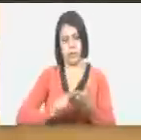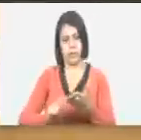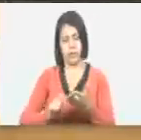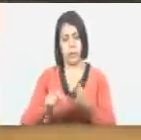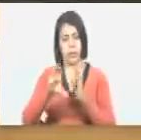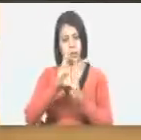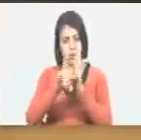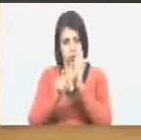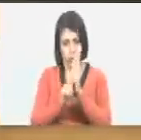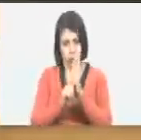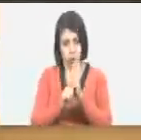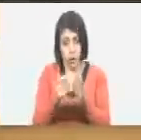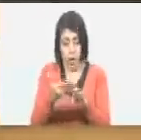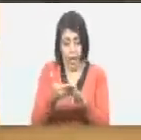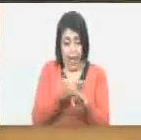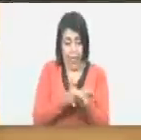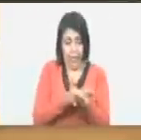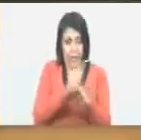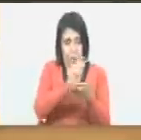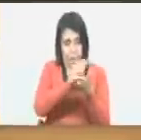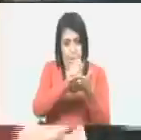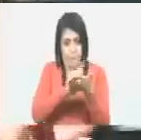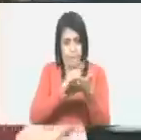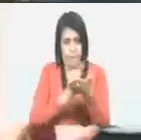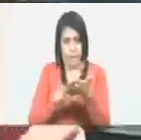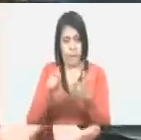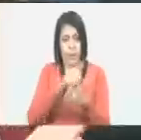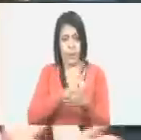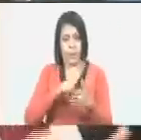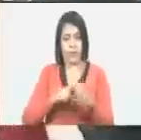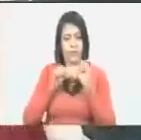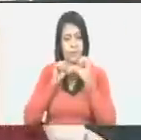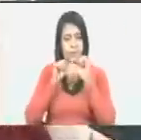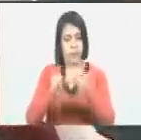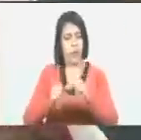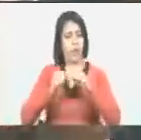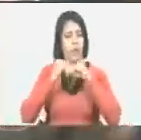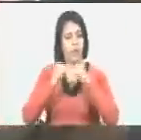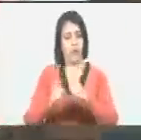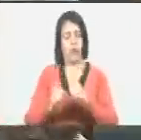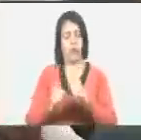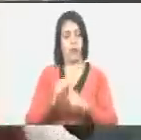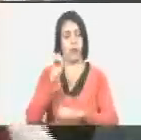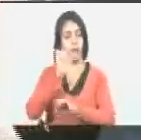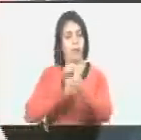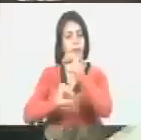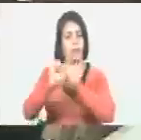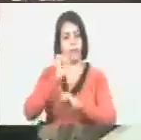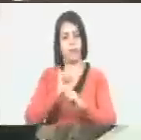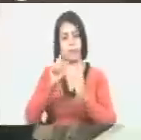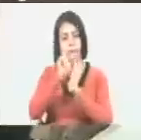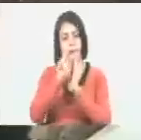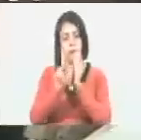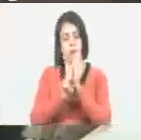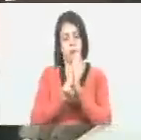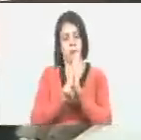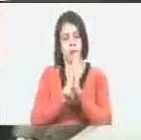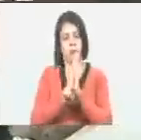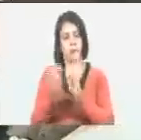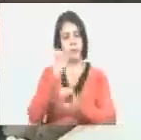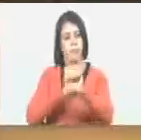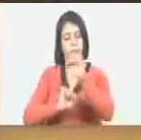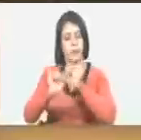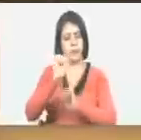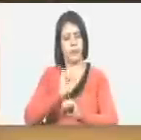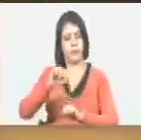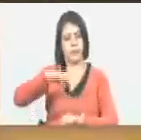la Constitución de la República Bolivariana de Venezuela, que se ha mantenido firme y digno en la defensa de sus principios y en la